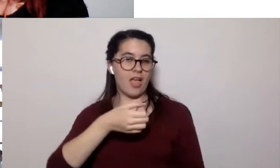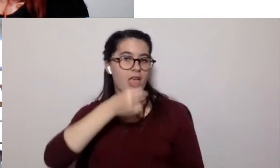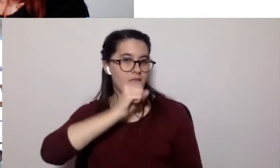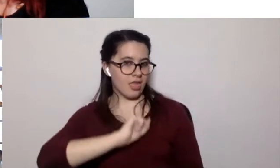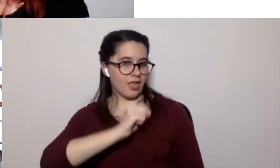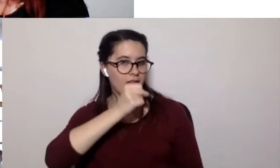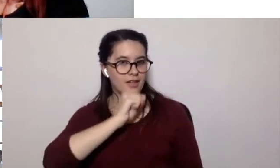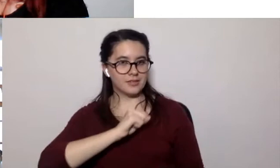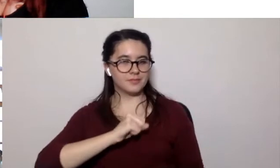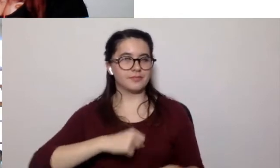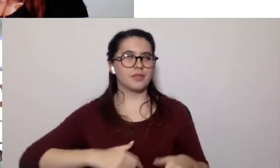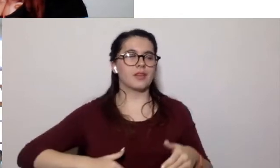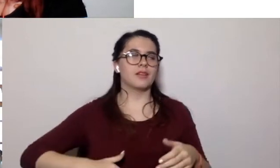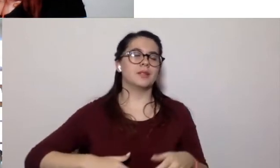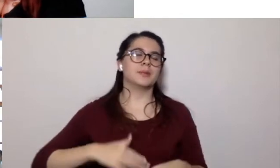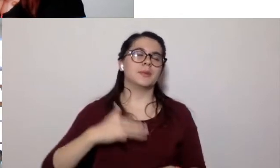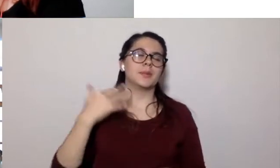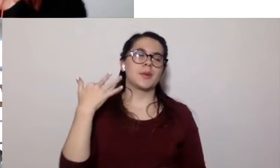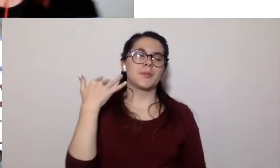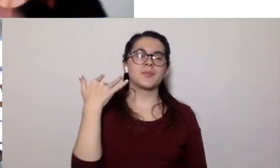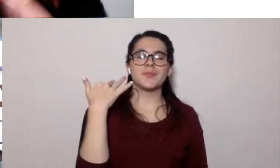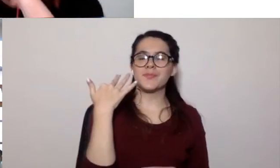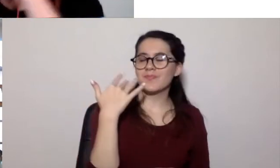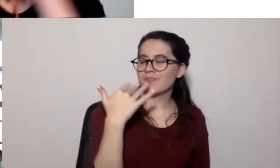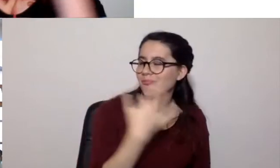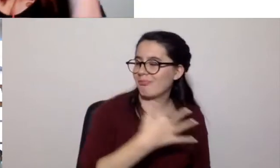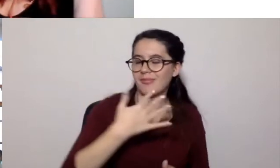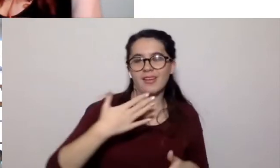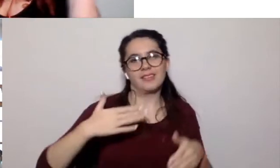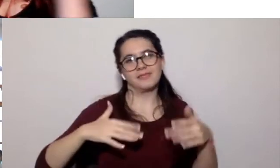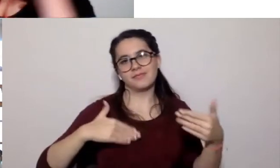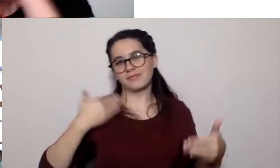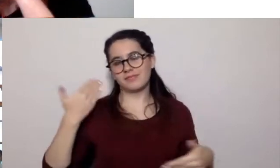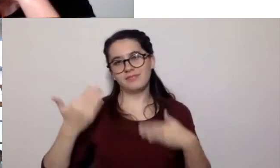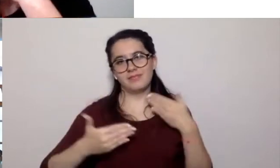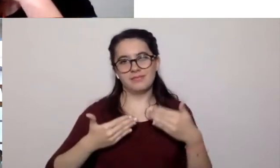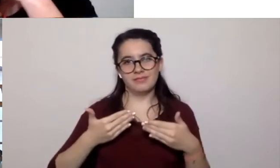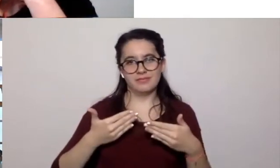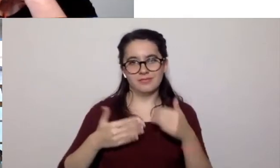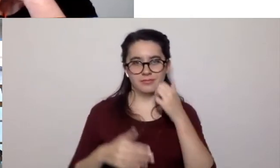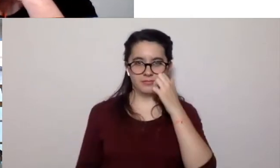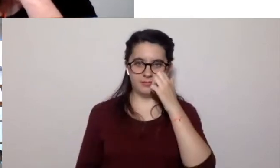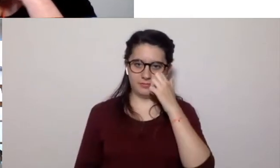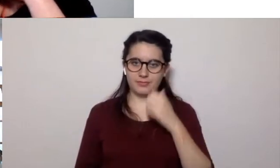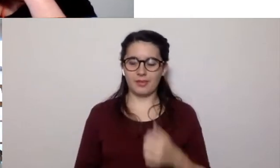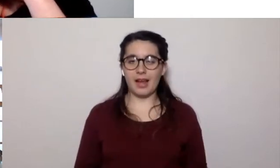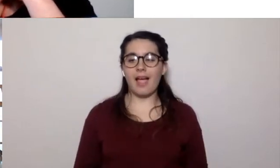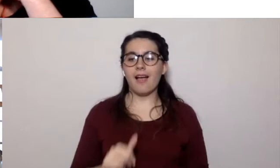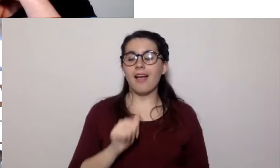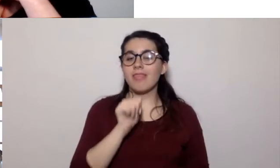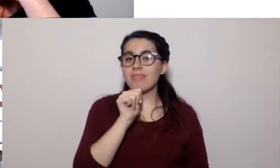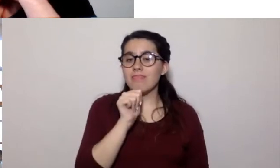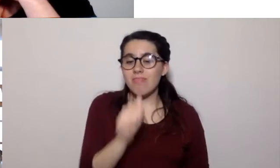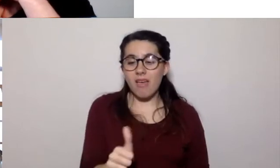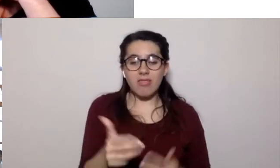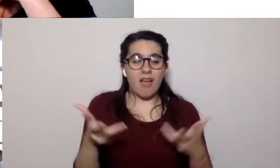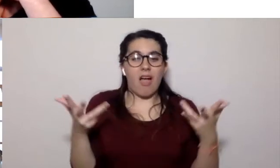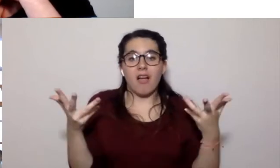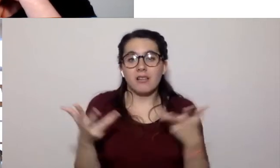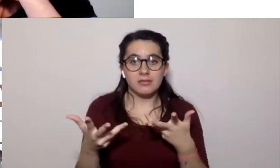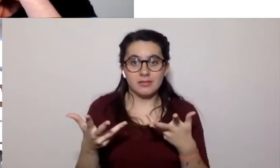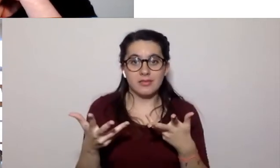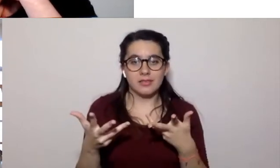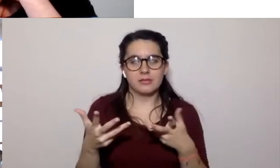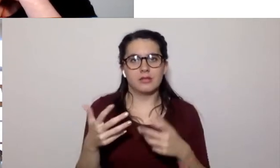disfruta. Momentos de no hacer nada. Eso está delicioso. Y hay veces que